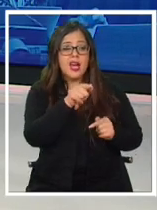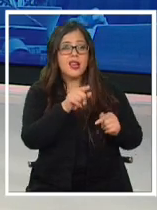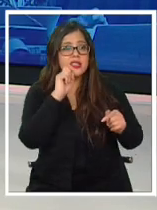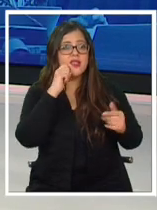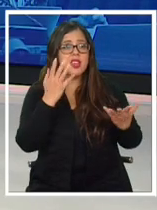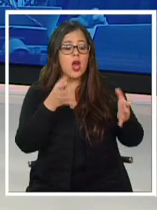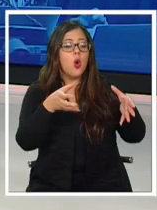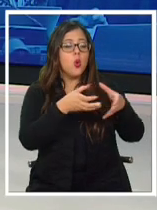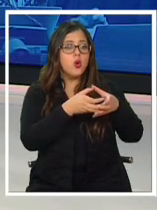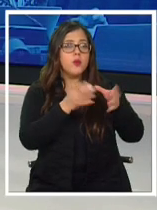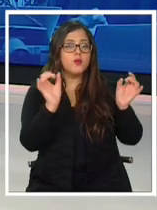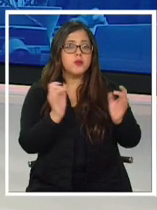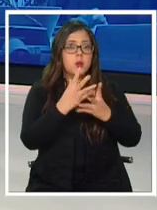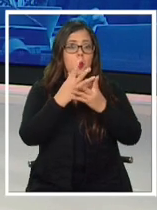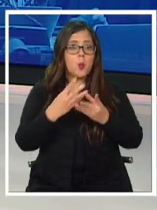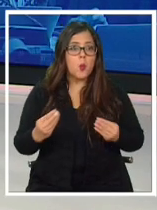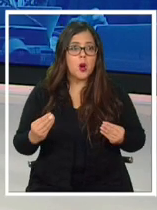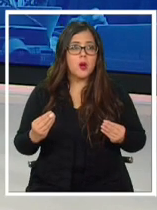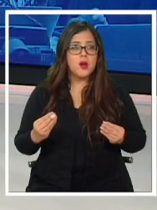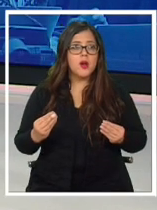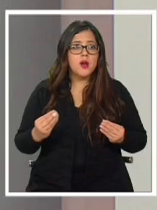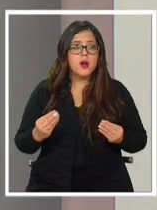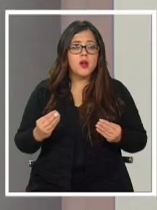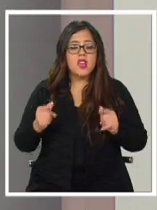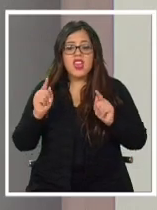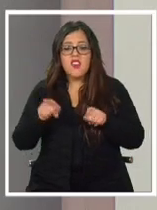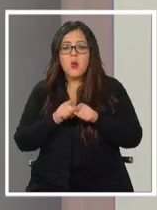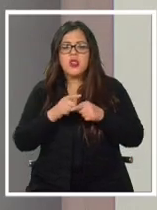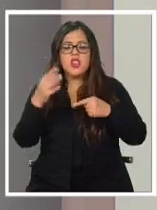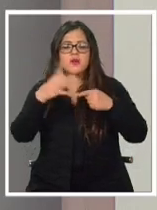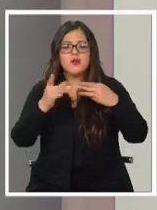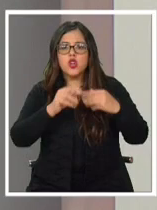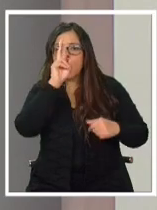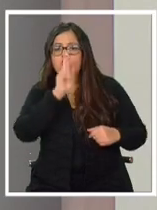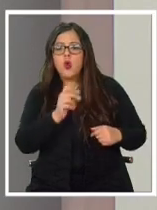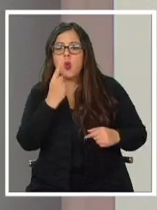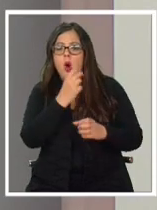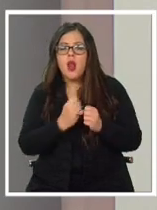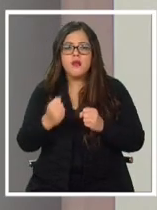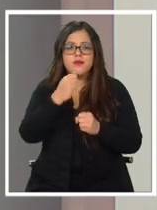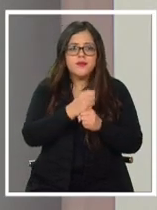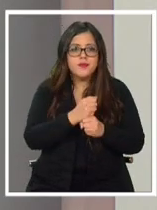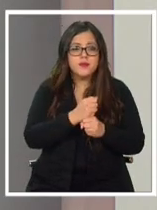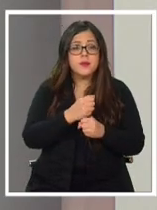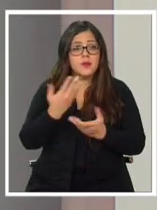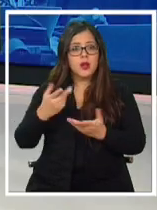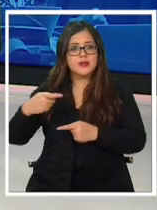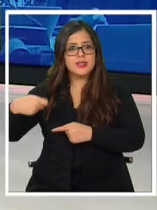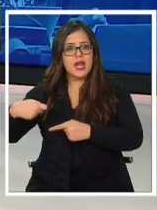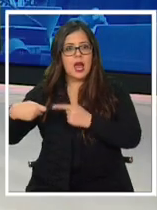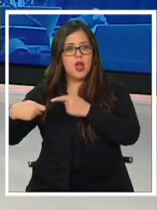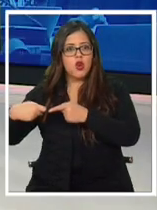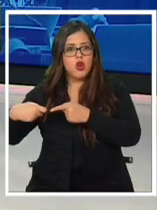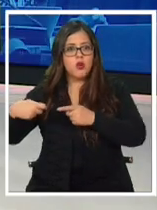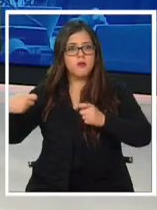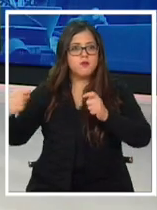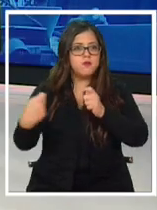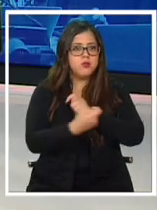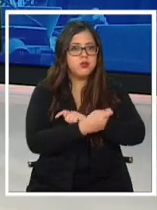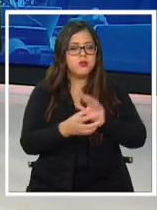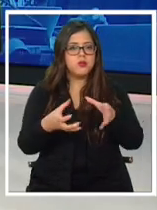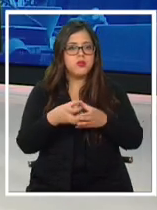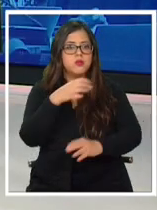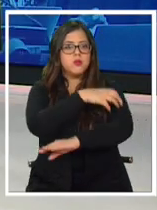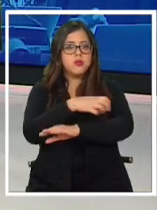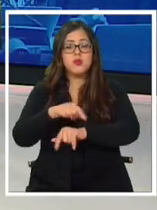a, entre comillas, desaparecer en este nuevo diseño, el que tenga que asignarle atribuciones a aquella que la va a reemplazar. Esto es el Senado a la Cámara de las Regiones.